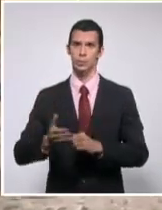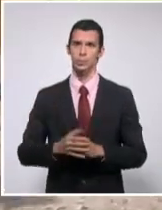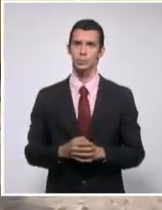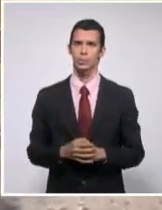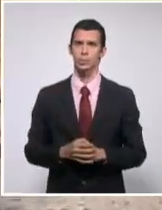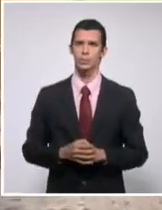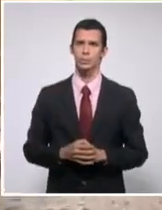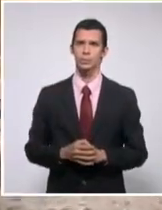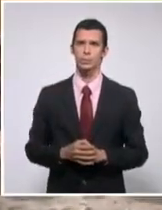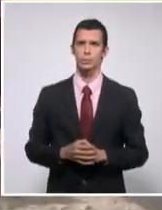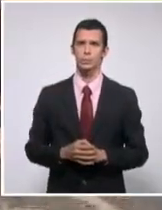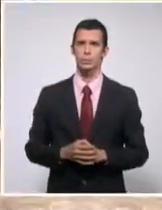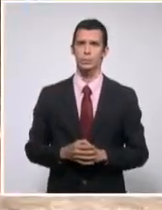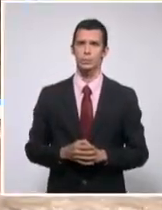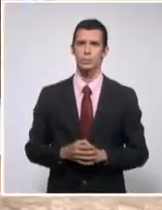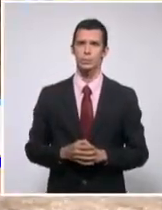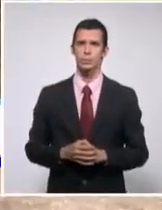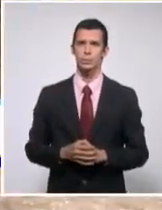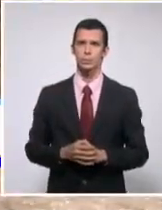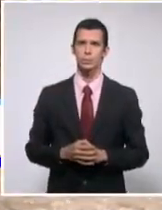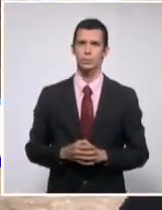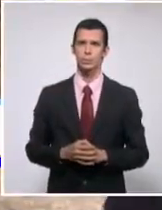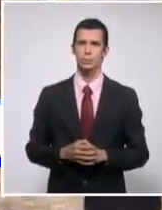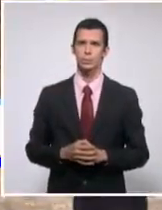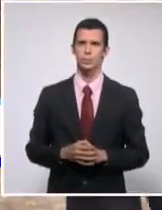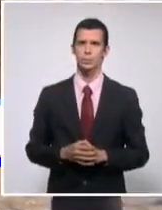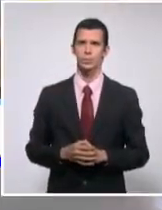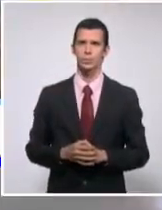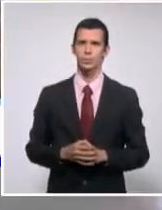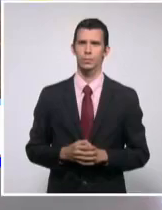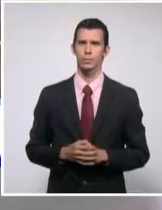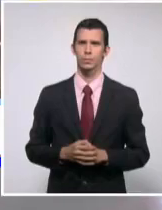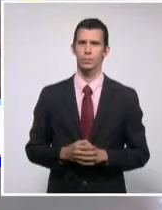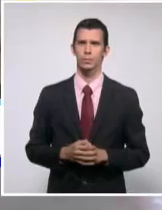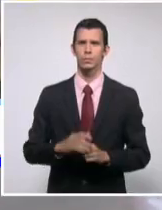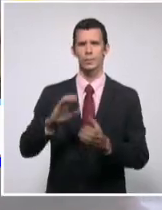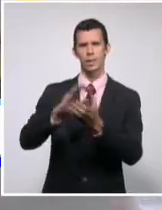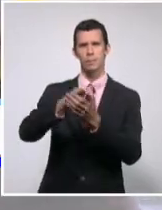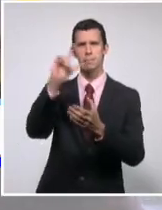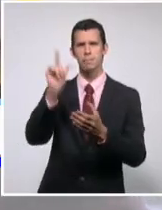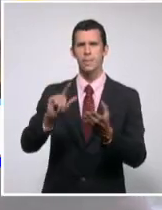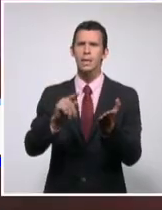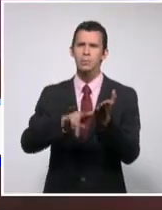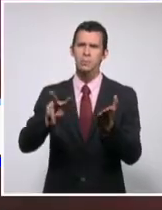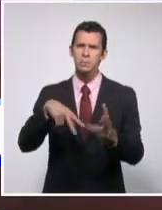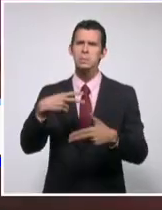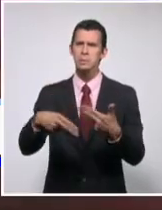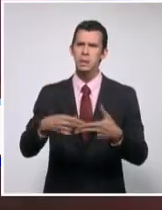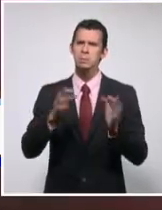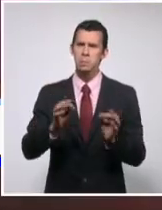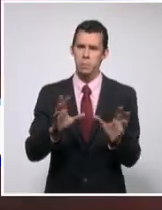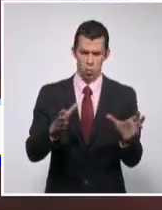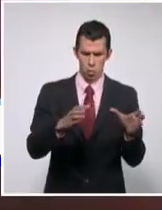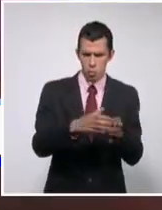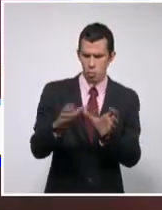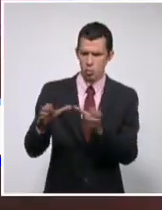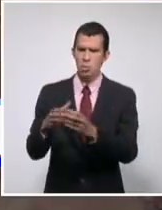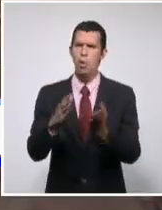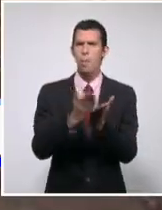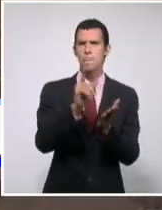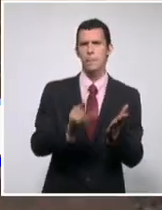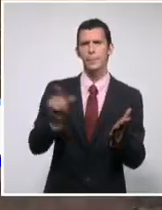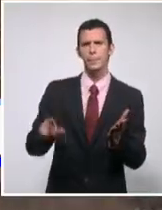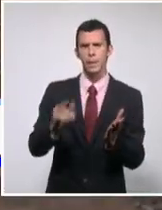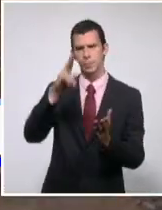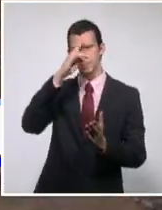el pesquisaje activo llega a cada rincón de la geografía de mayabeque con el apoyo del destacamento juvenil onceno congresos